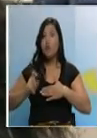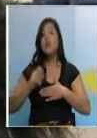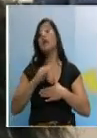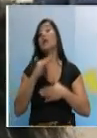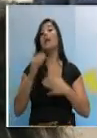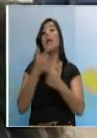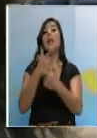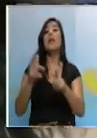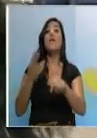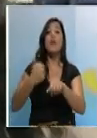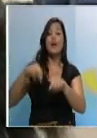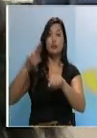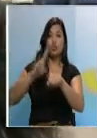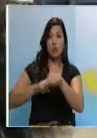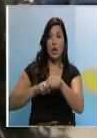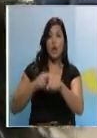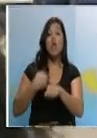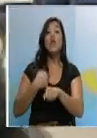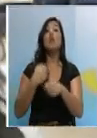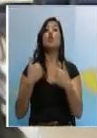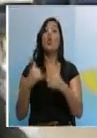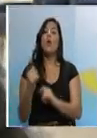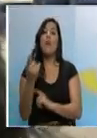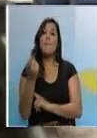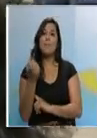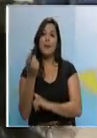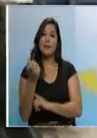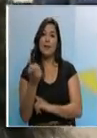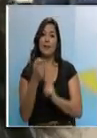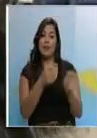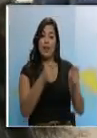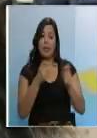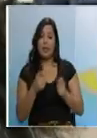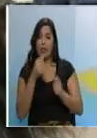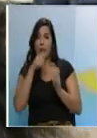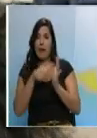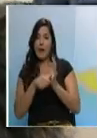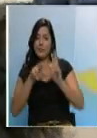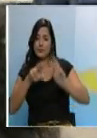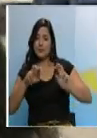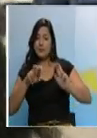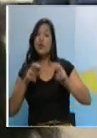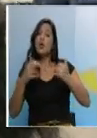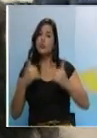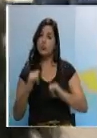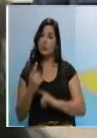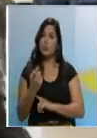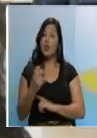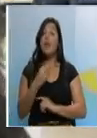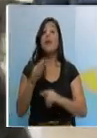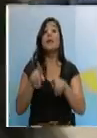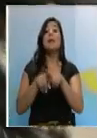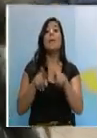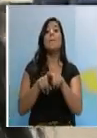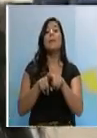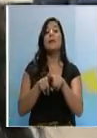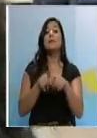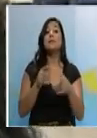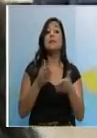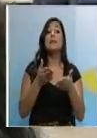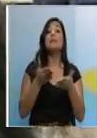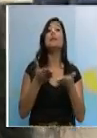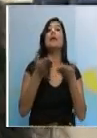Liberación Nacional, nosotros estábamos pendientes de recibir esta nota y adicionalmente también de que se le asegurara a